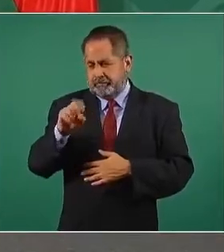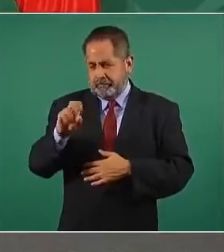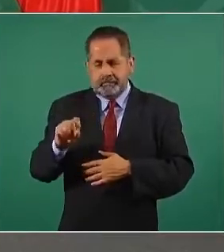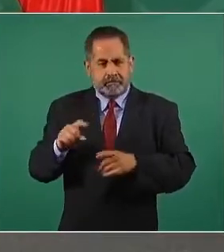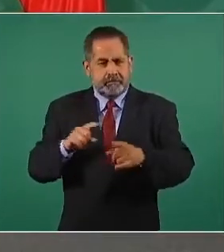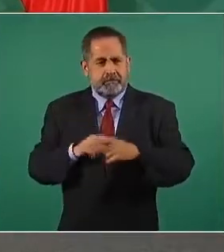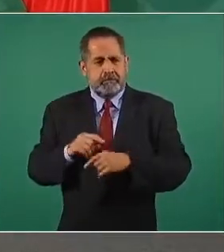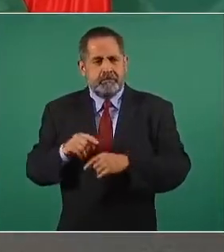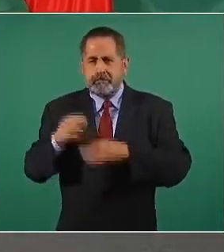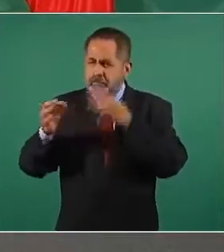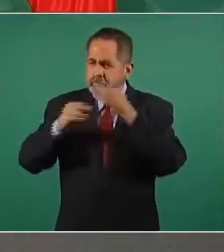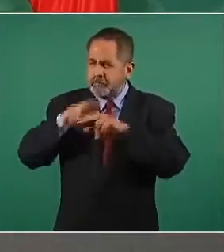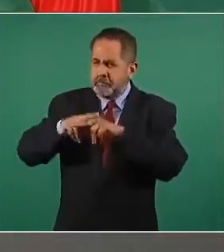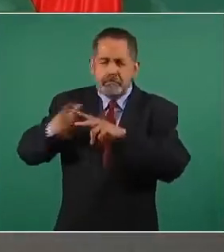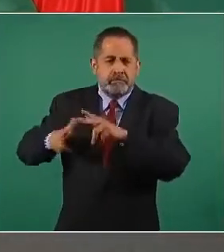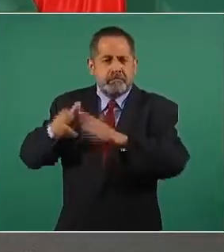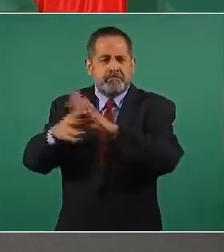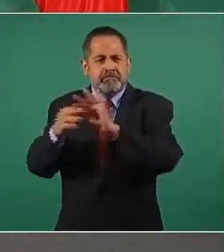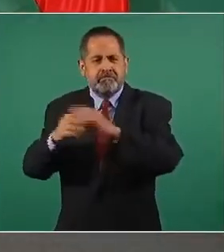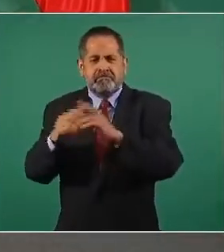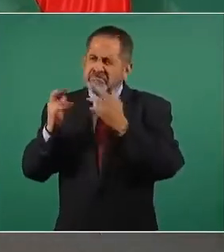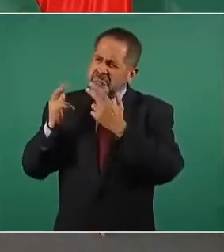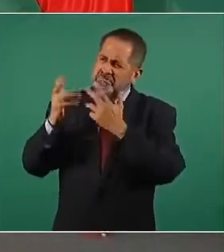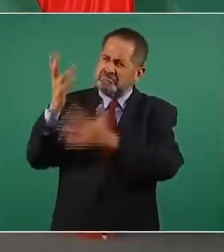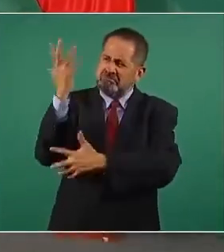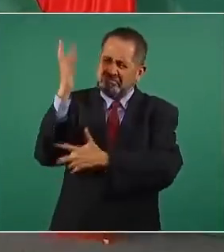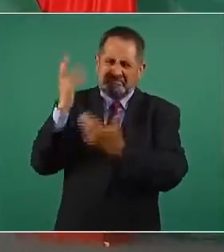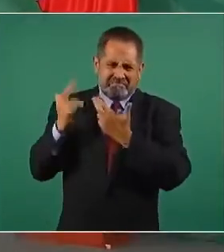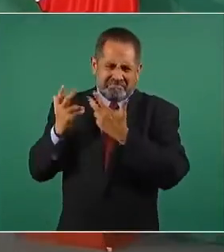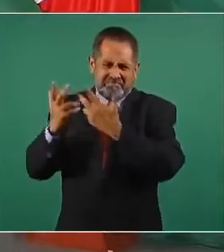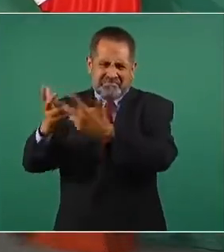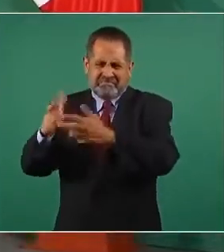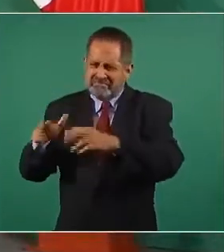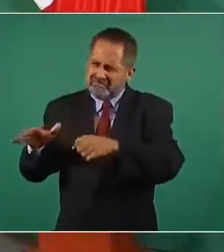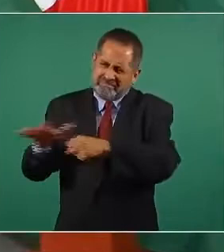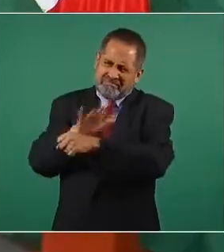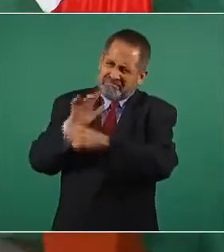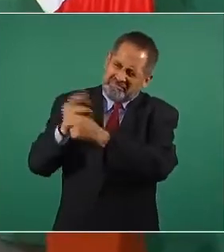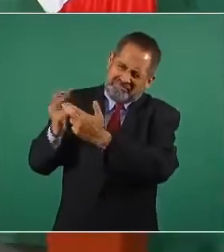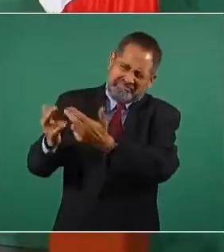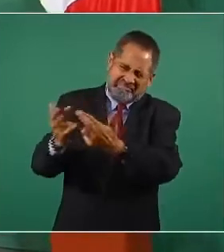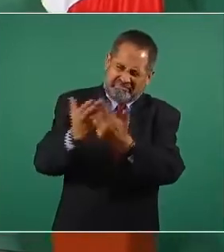cuando estaba la campaña de que el Tren Maya destruía la selva,